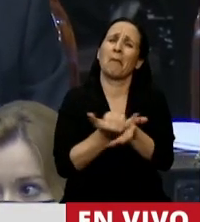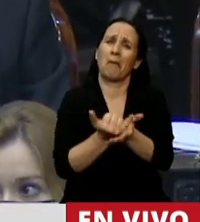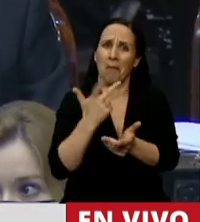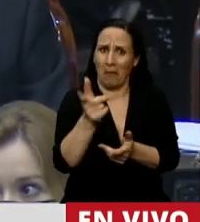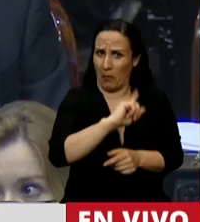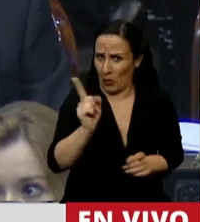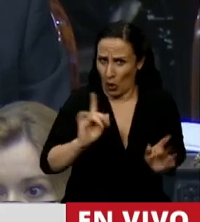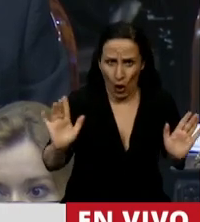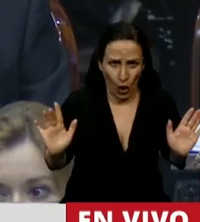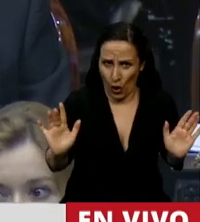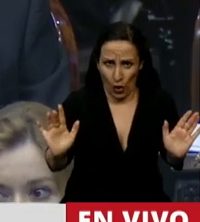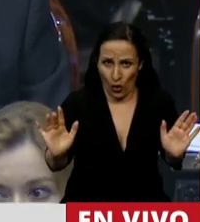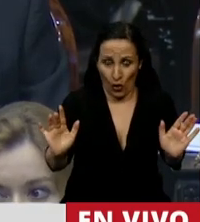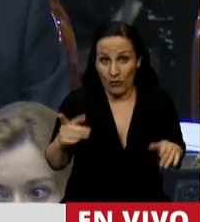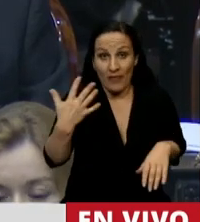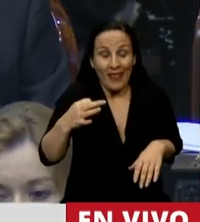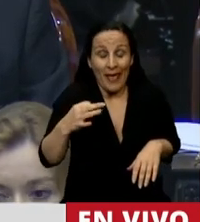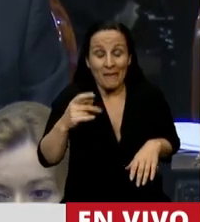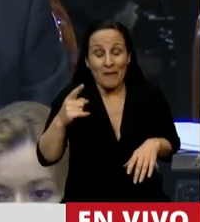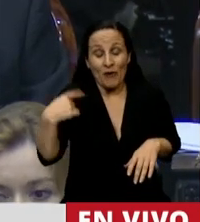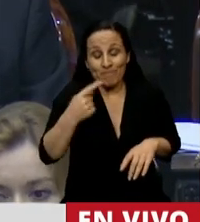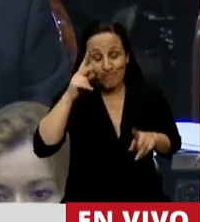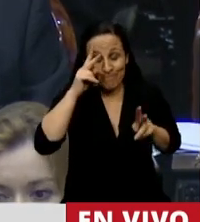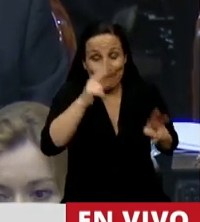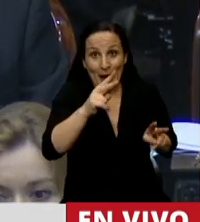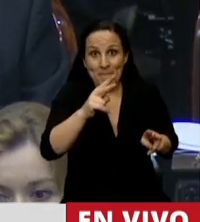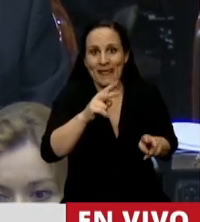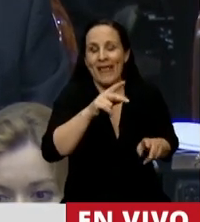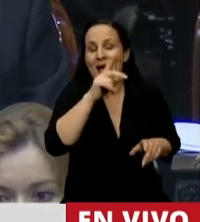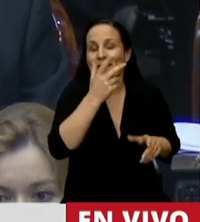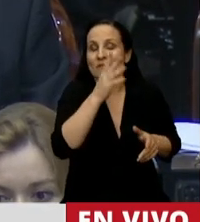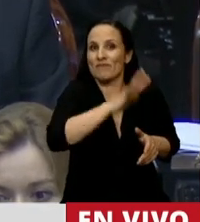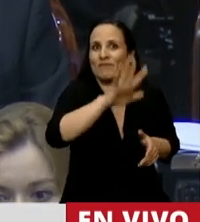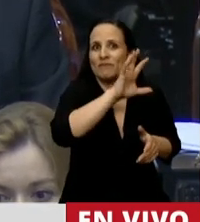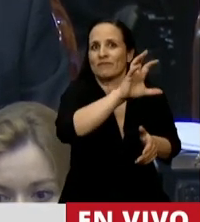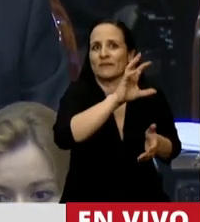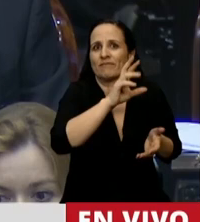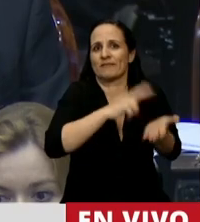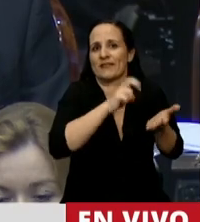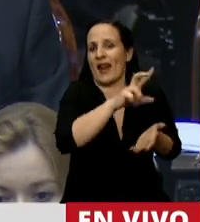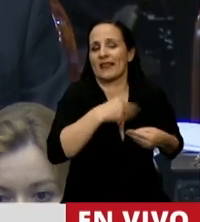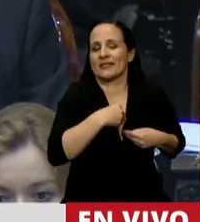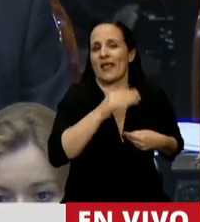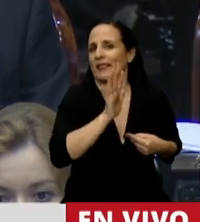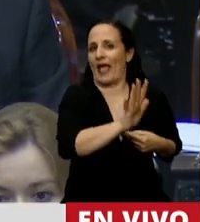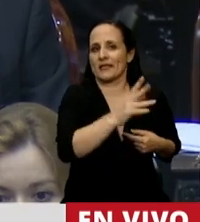menor el respetar el sentir de un pueblo como el pueblo de Salta.